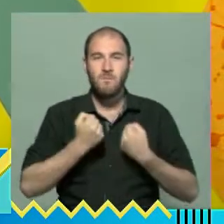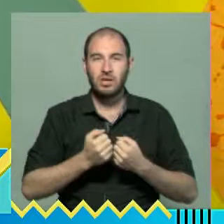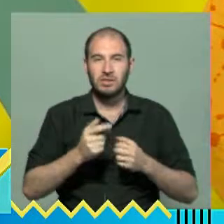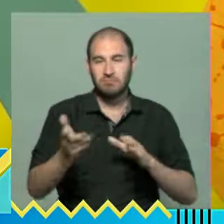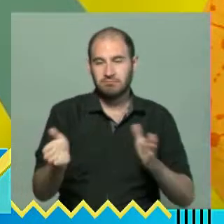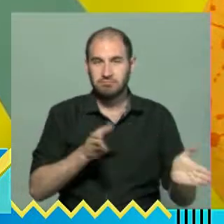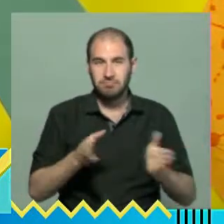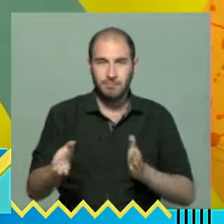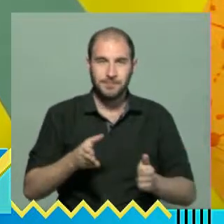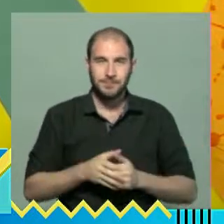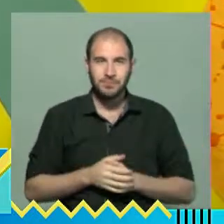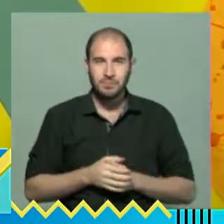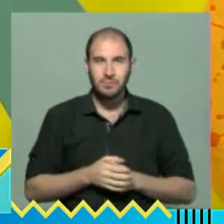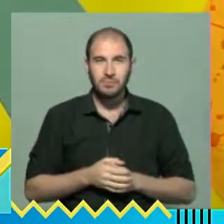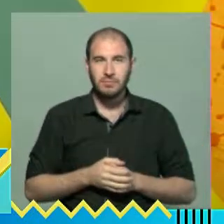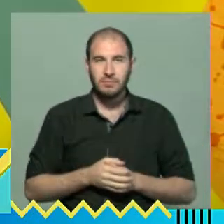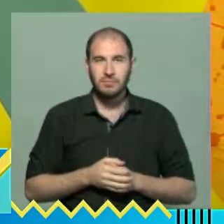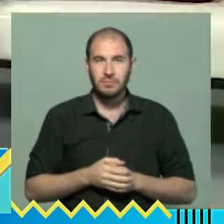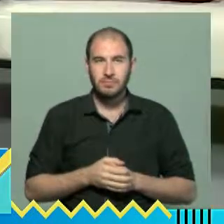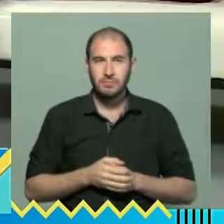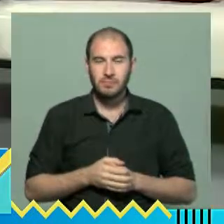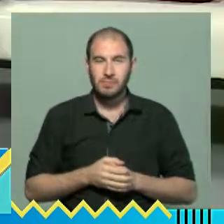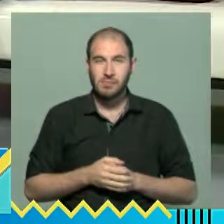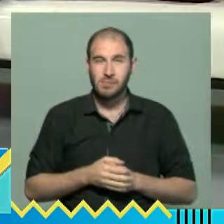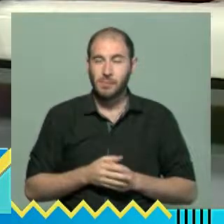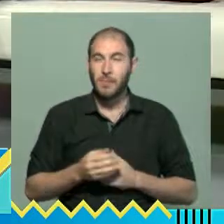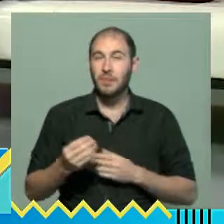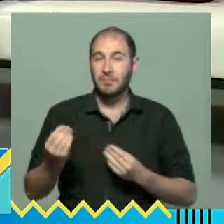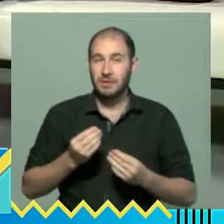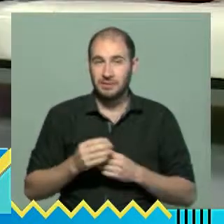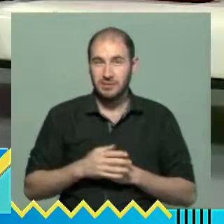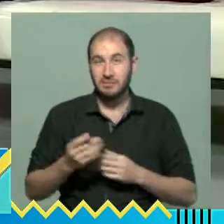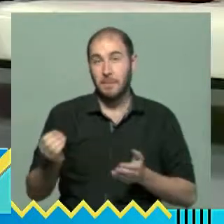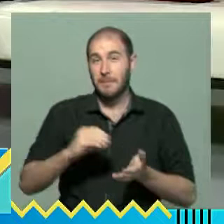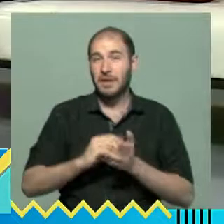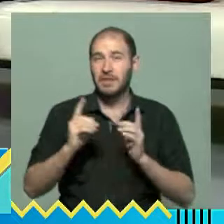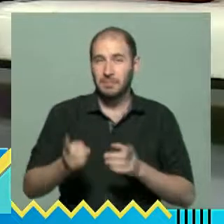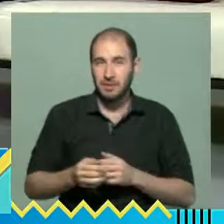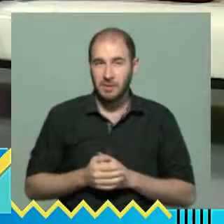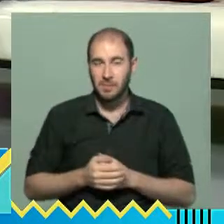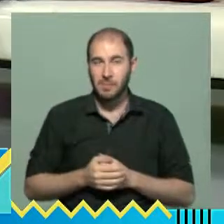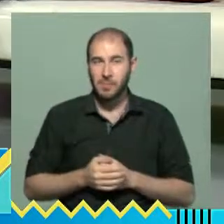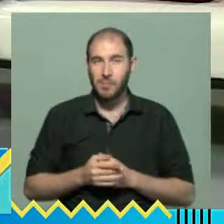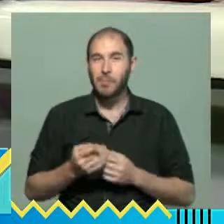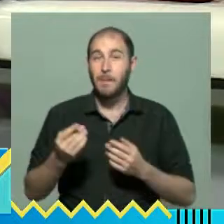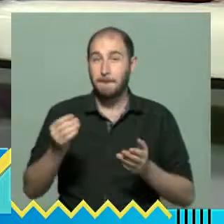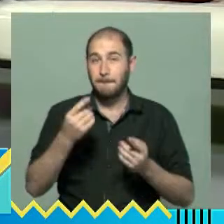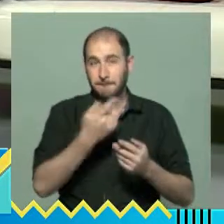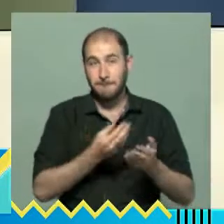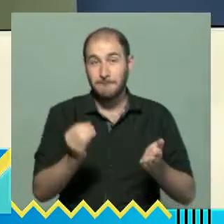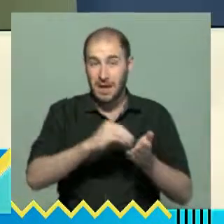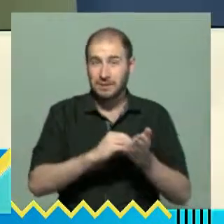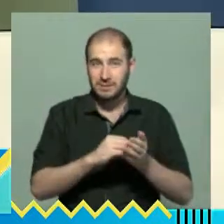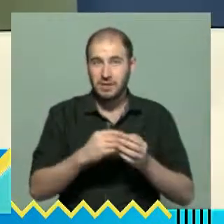u otra otro aporte. Bien, Roberto, Y lo ¿te que animás? sucede, sí, por supuesto, además complementando, no, al contrario, completando